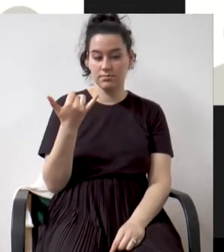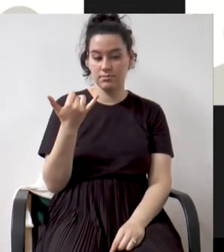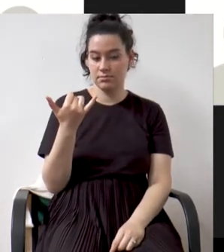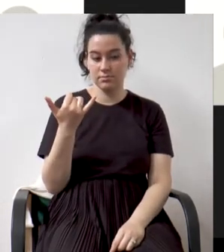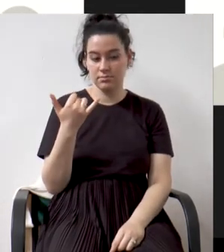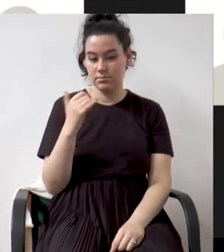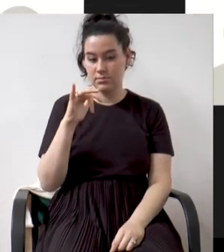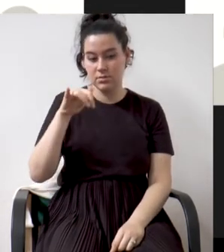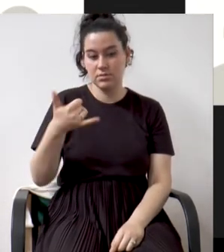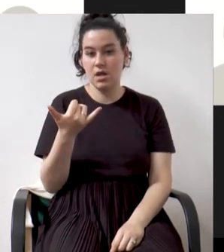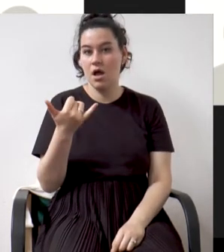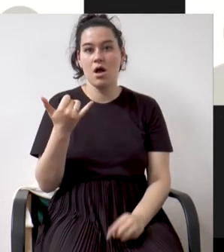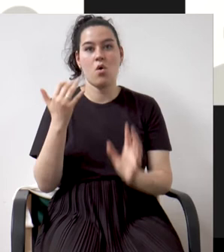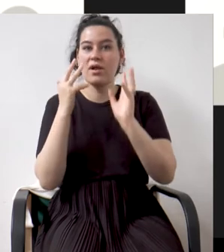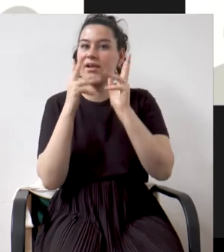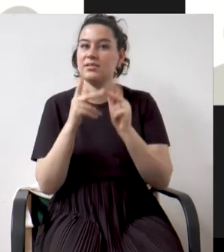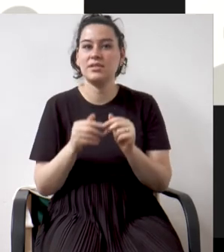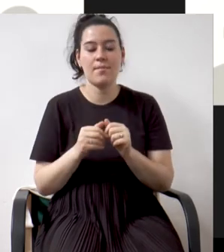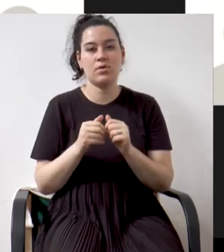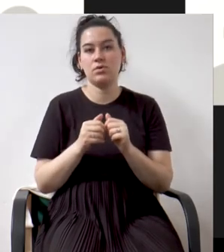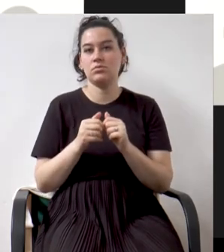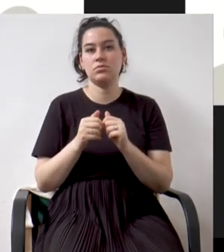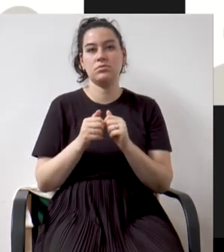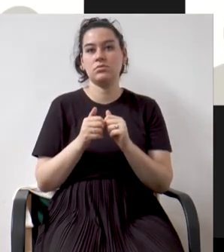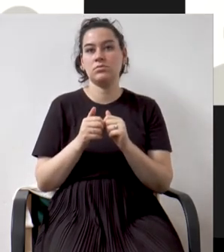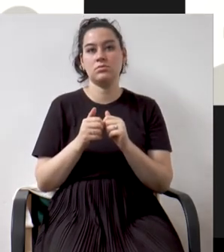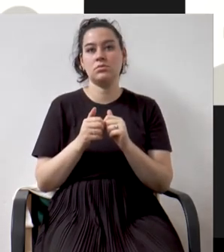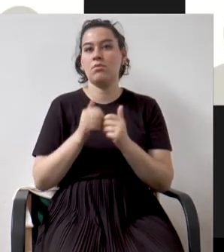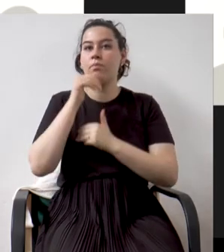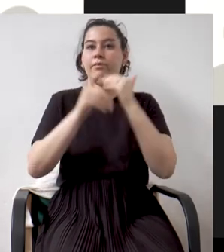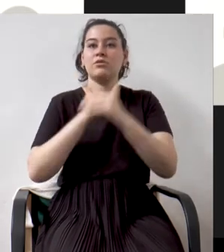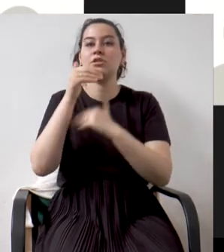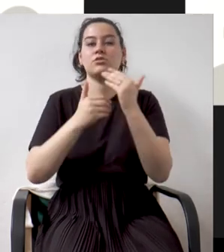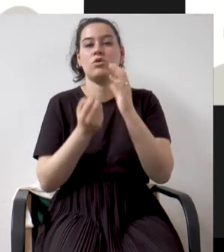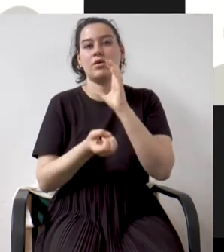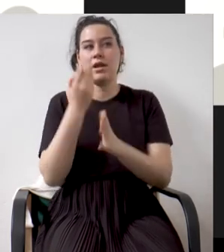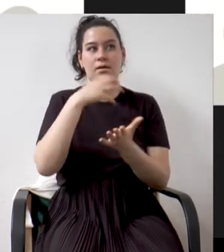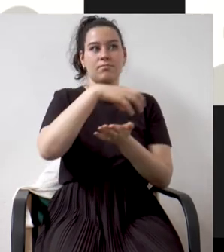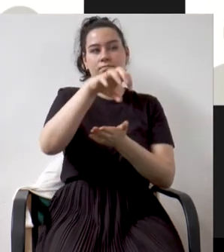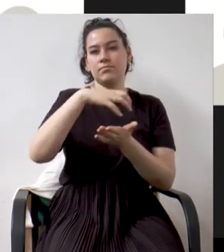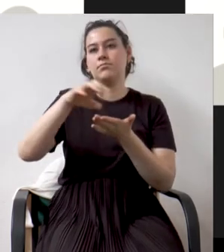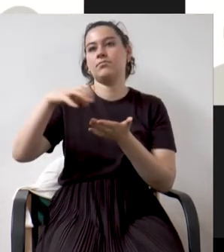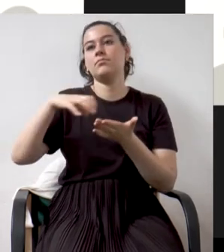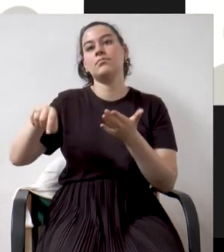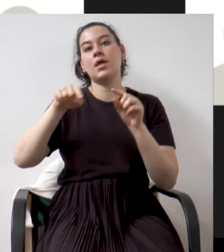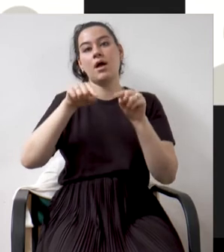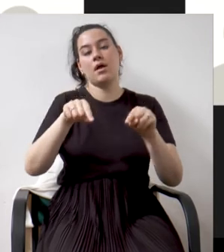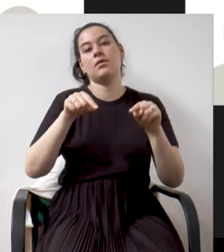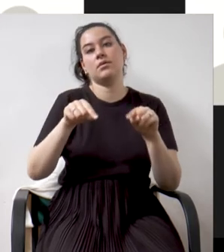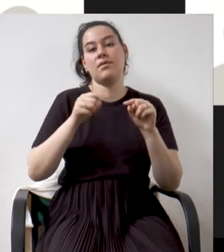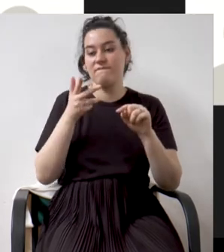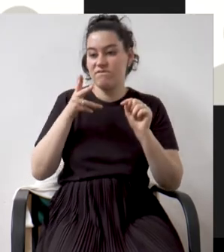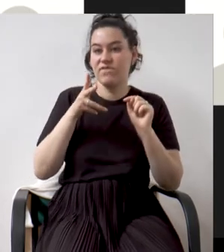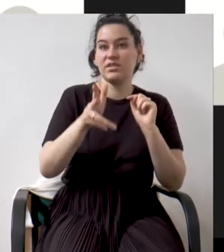digamos, cómo hemos organizado el proceso de departamentalización ha sido con estableciendo una